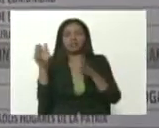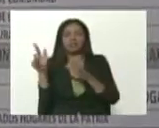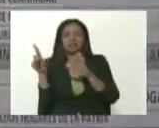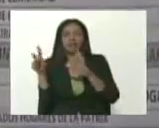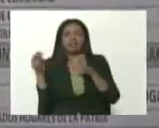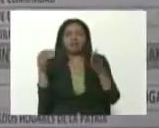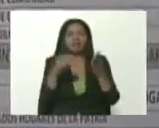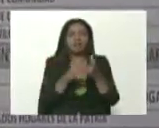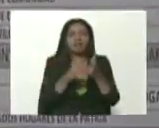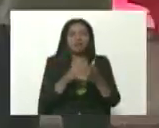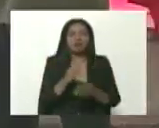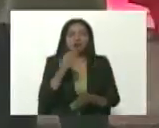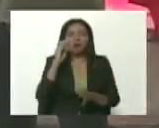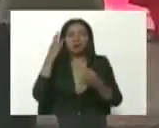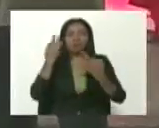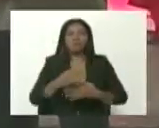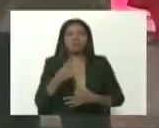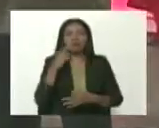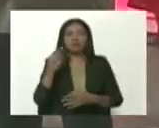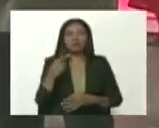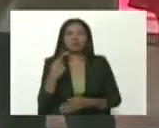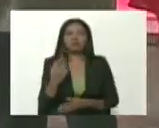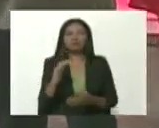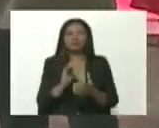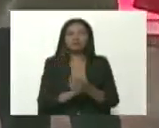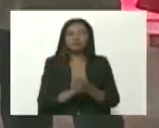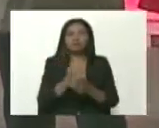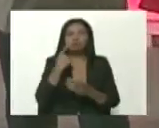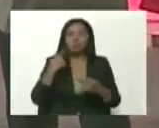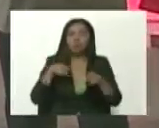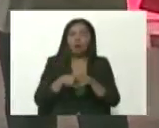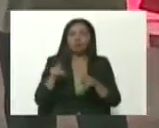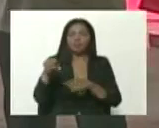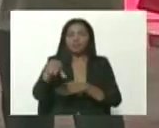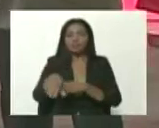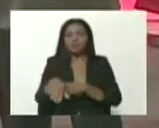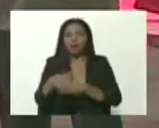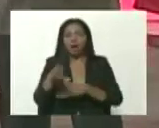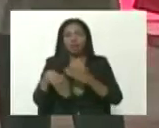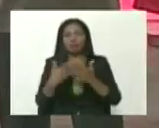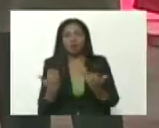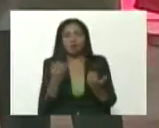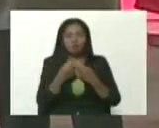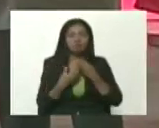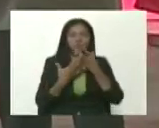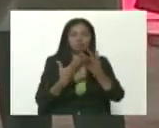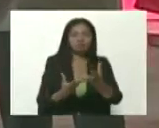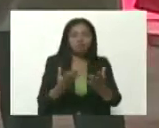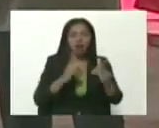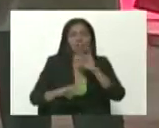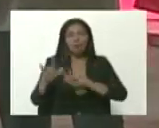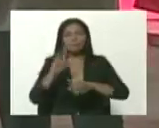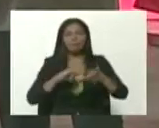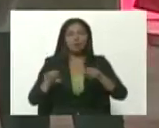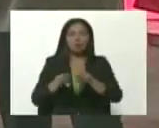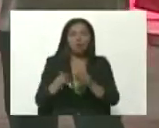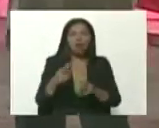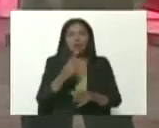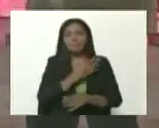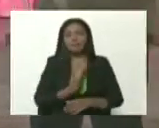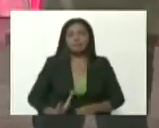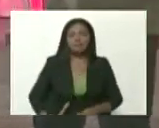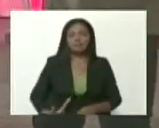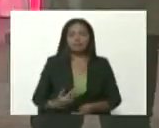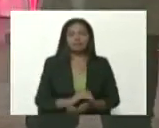187.791, convencidos con lo que está diciendo la camarada de este estado que acaba de expresar su amor por el comandante y el